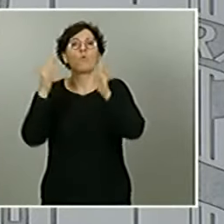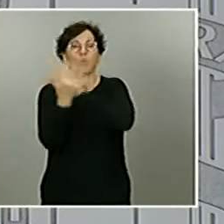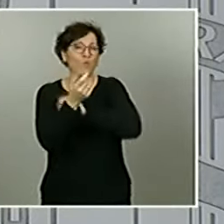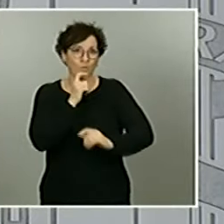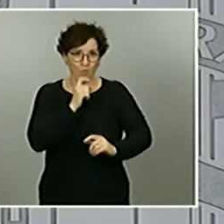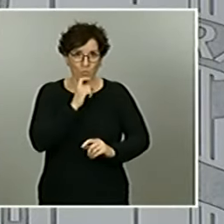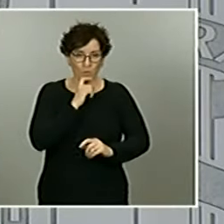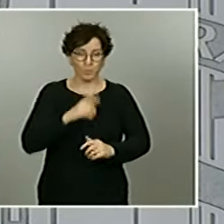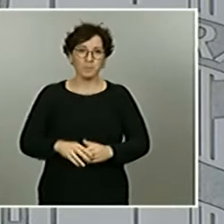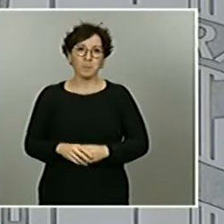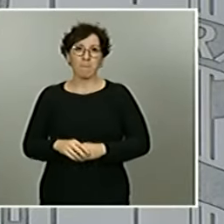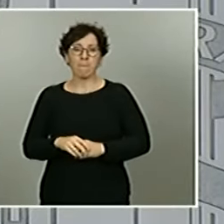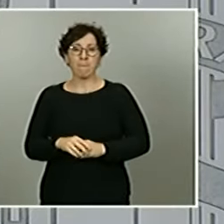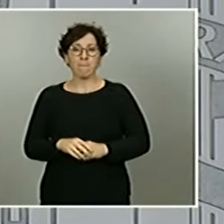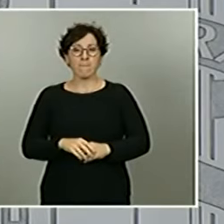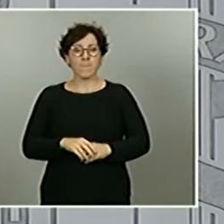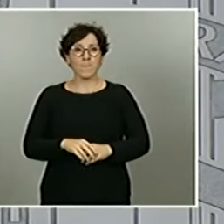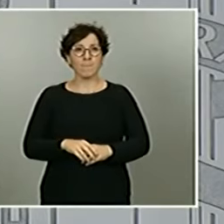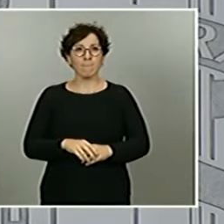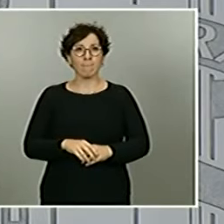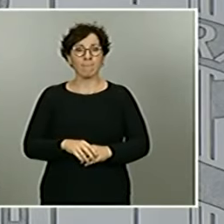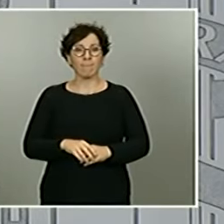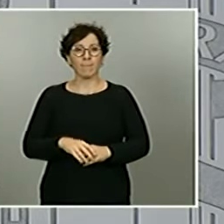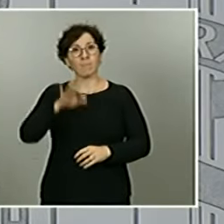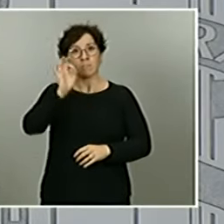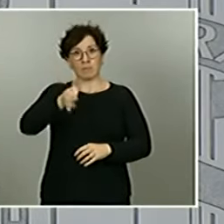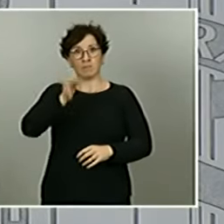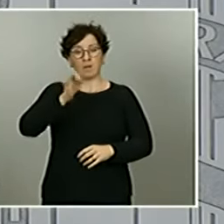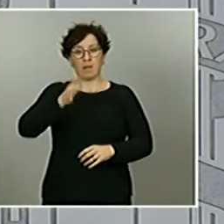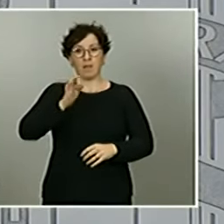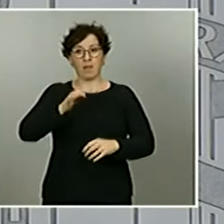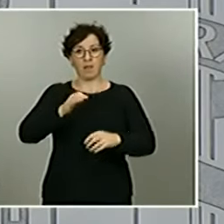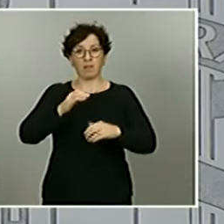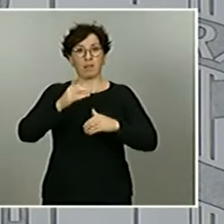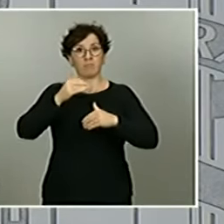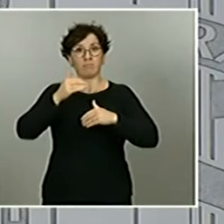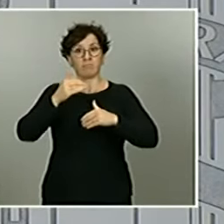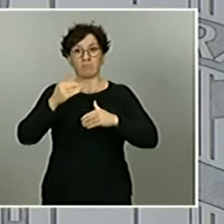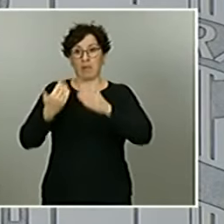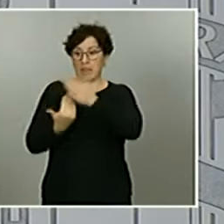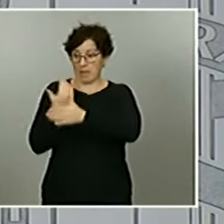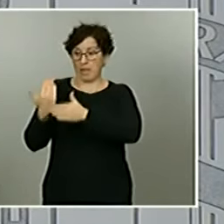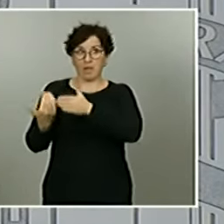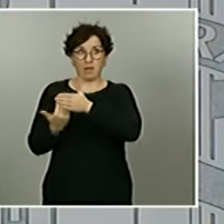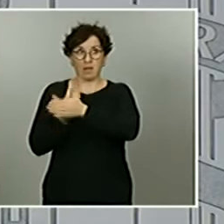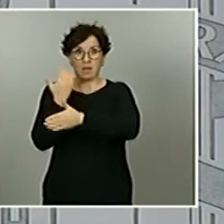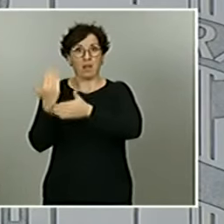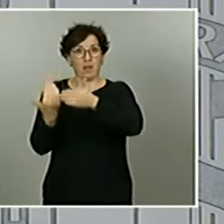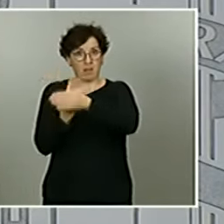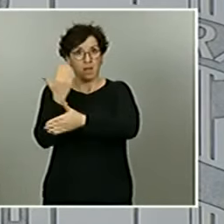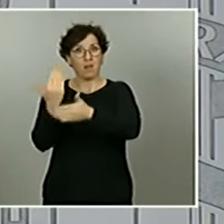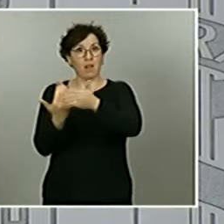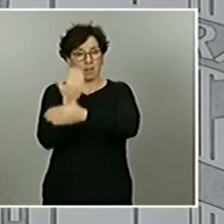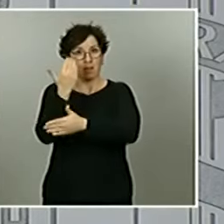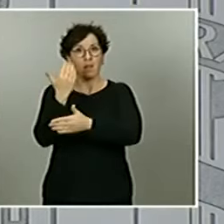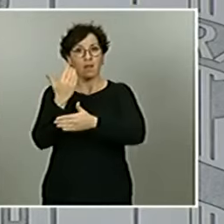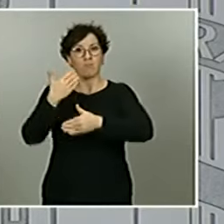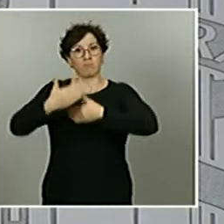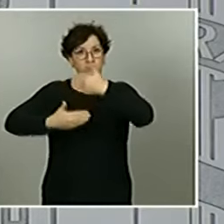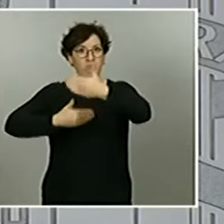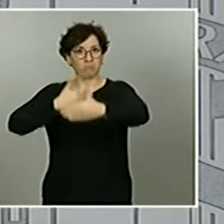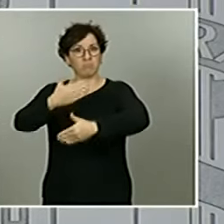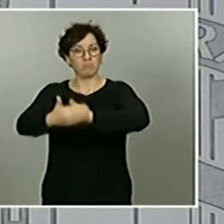Sí que es cierto que a medida que vamos evolucionando en la epidemia, y se van modificando